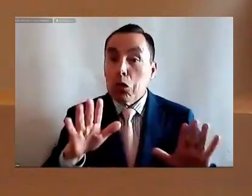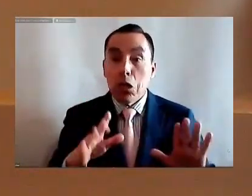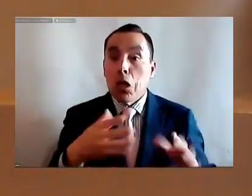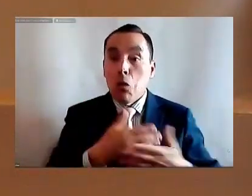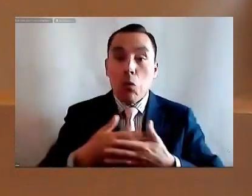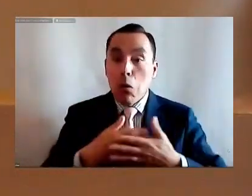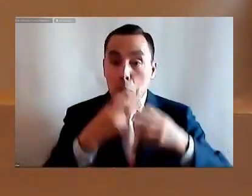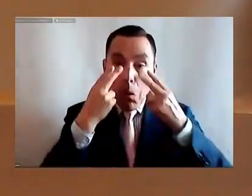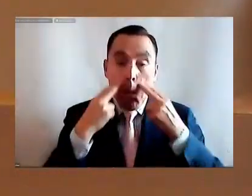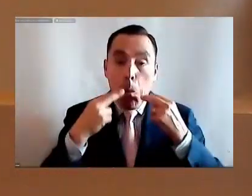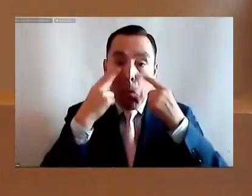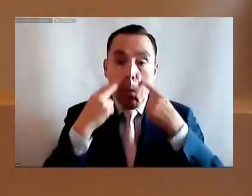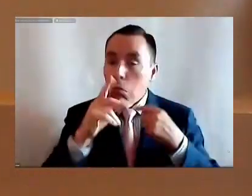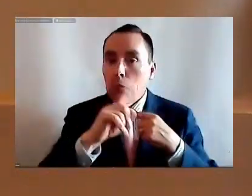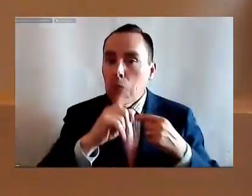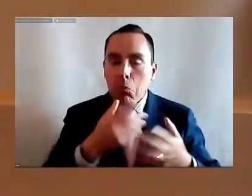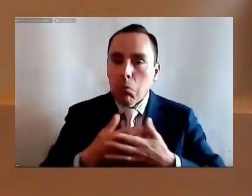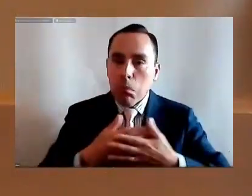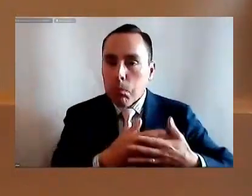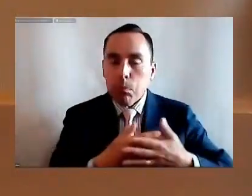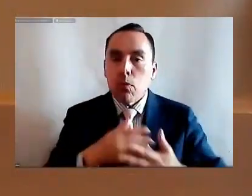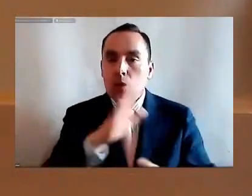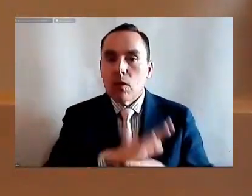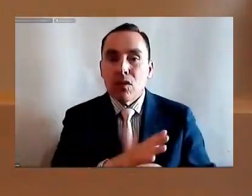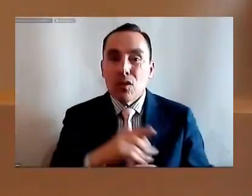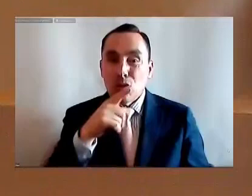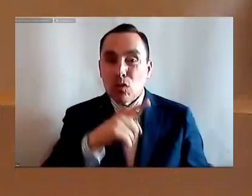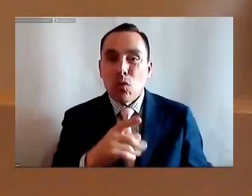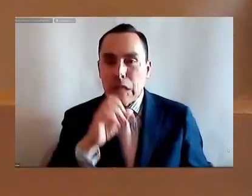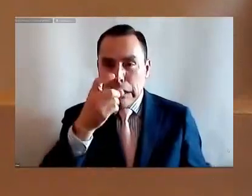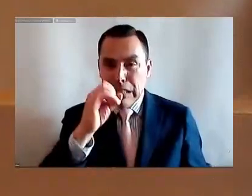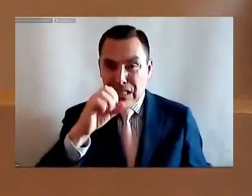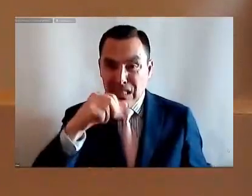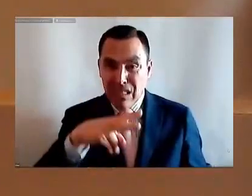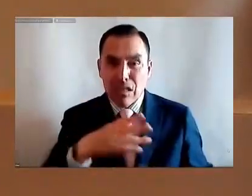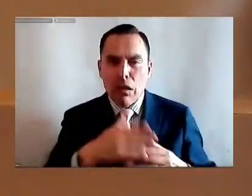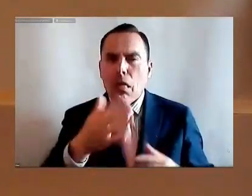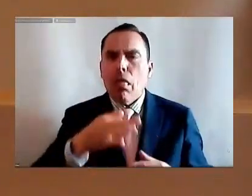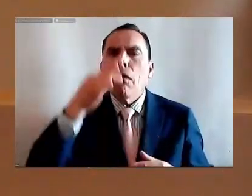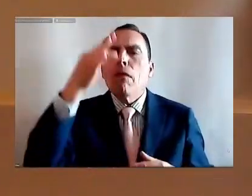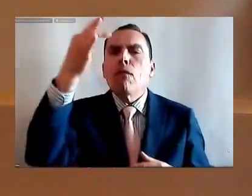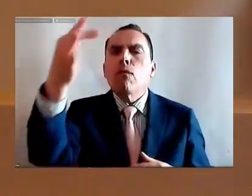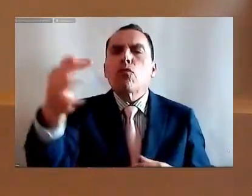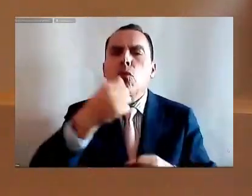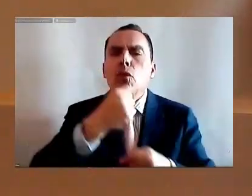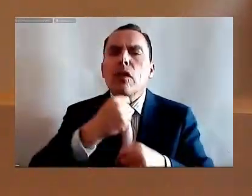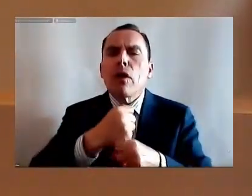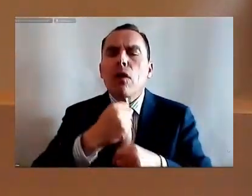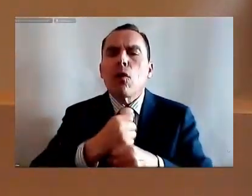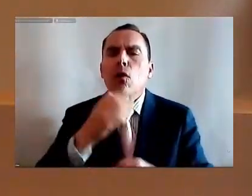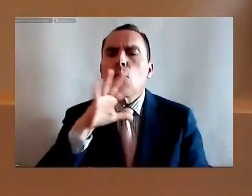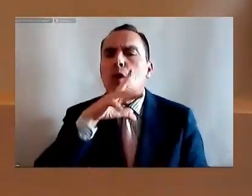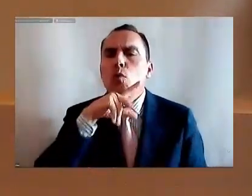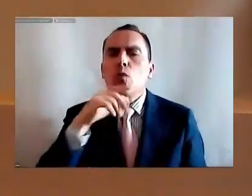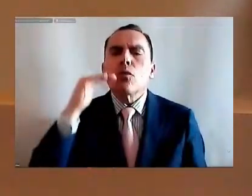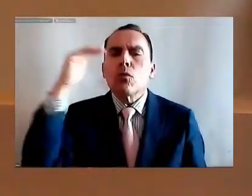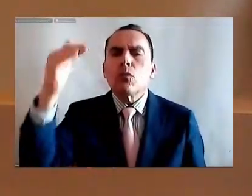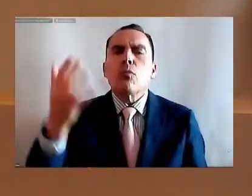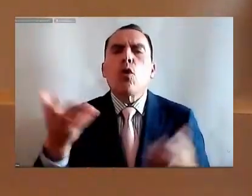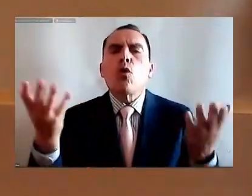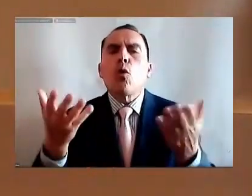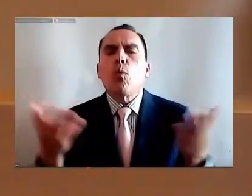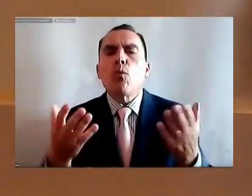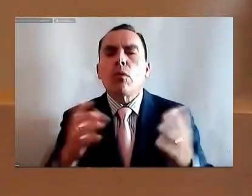económicamente sobrevivir, porque imagínense un bebé que si usted le da mucho gin, ¿cómo va a ser de trabajador como adulto, ¿no? Probablemente no va a poder desarrollar